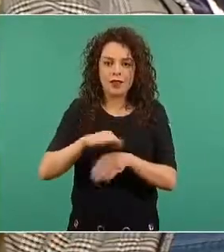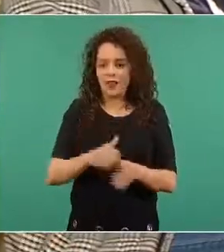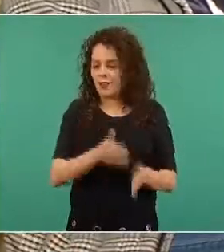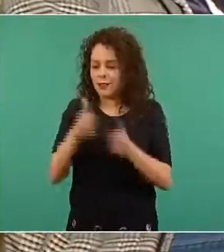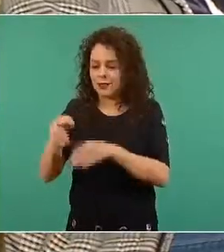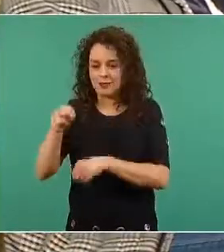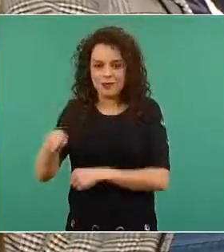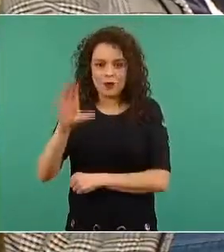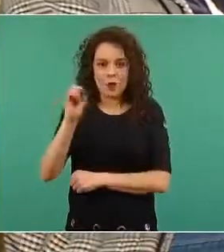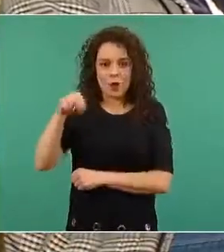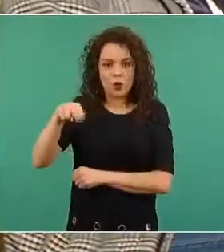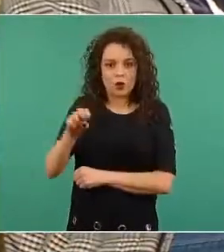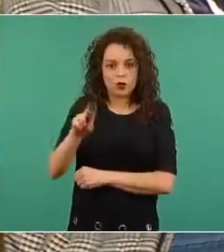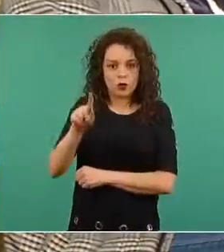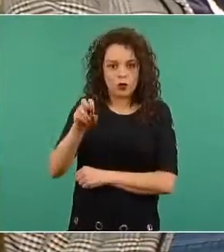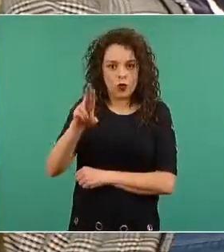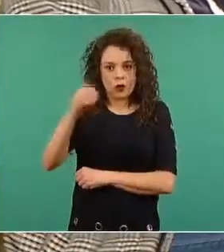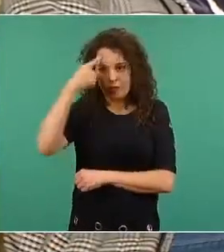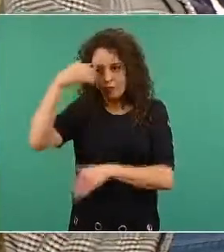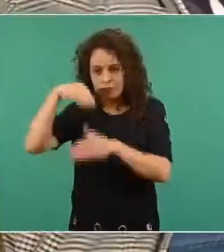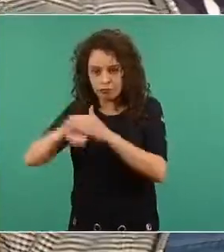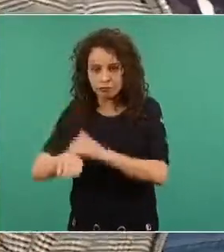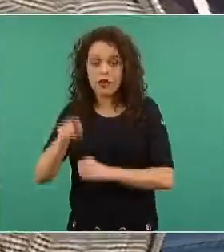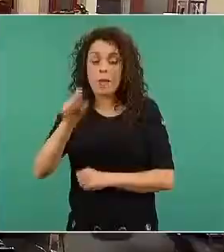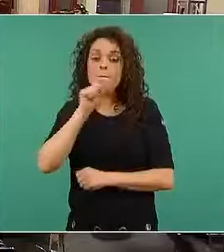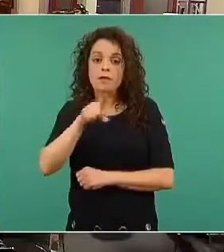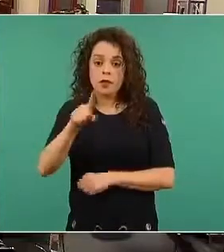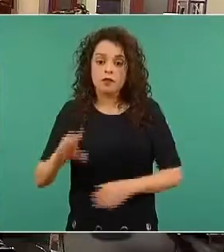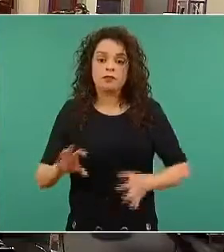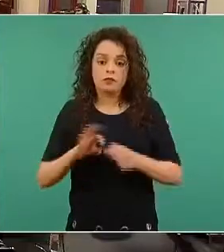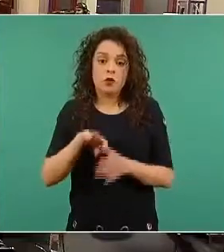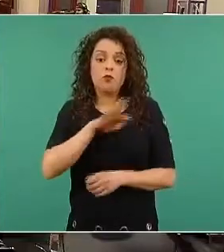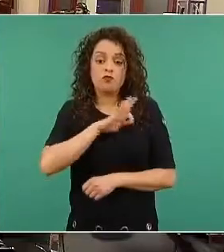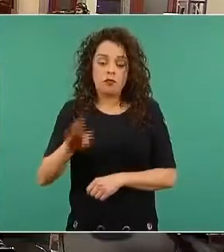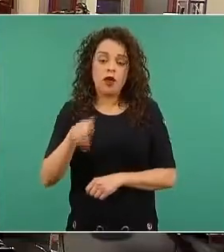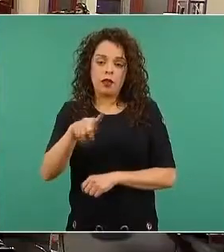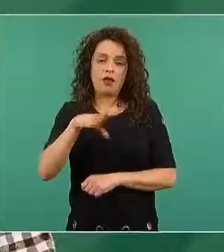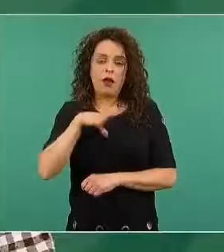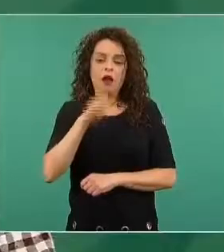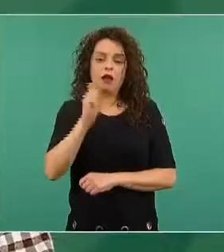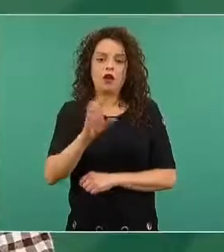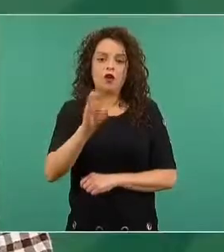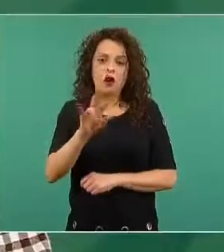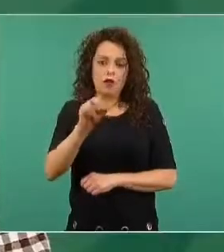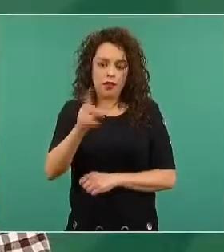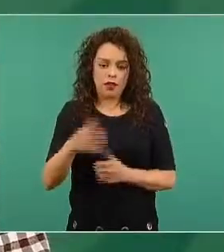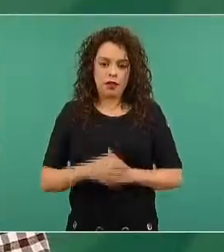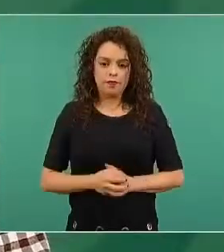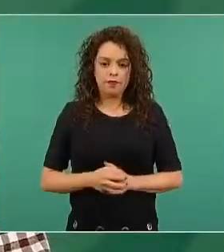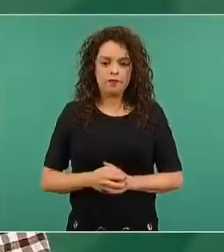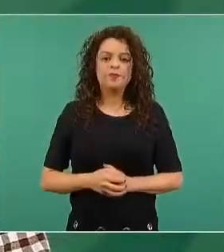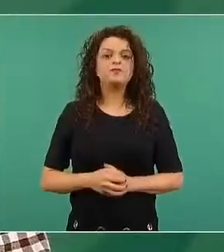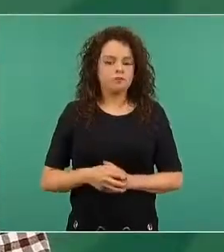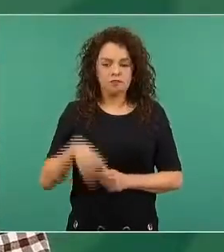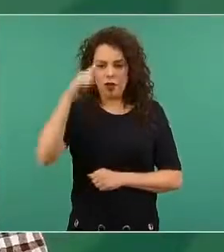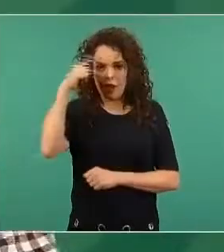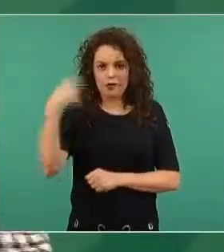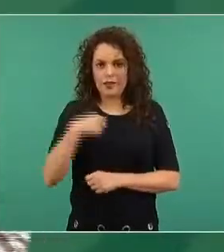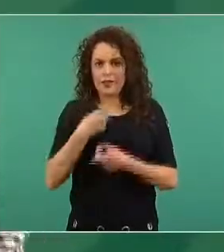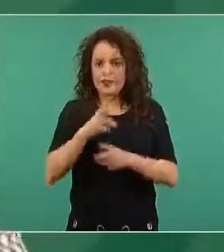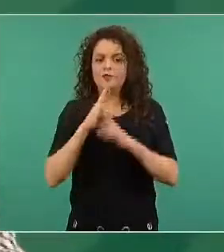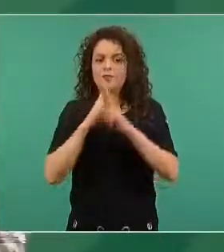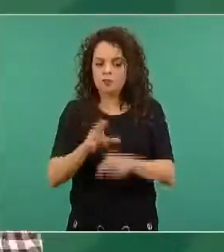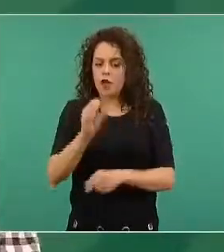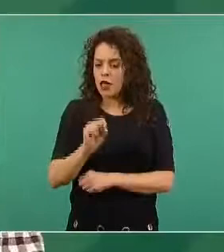que parece que tienen COVID. Gracias. ¿Cómo no? La respuesta clara, directa y simple es sí a ambas. Los